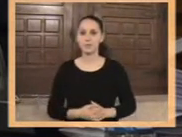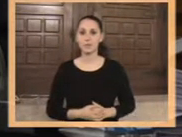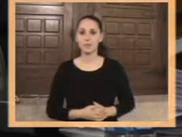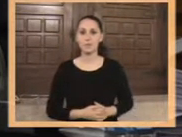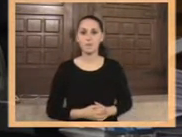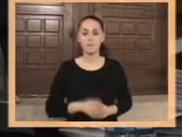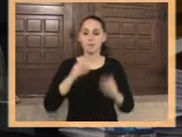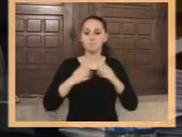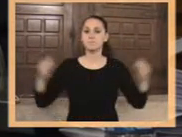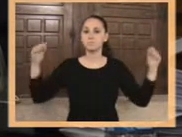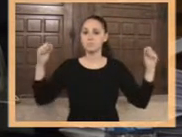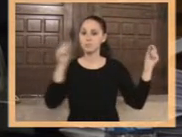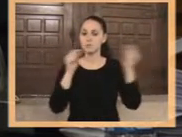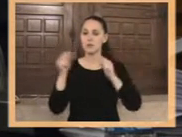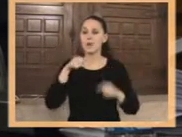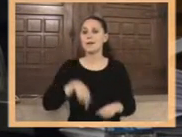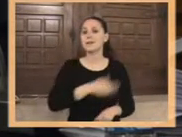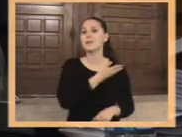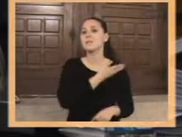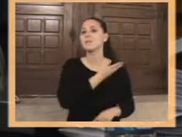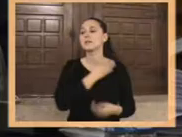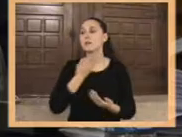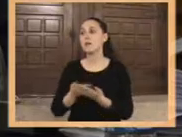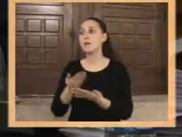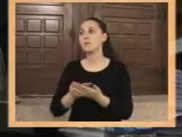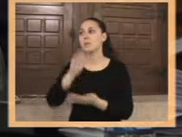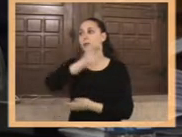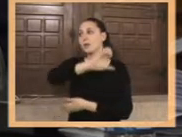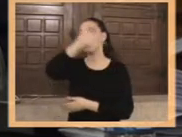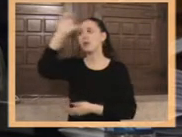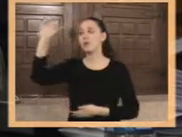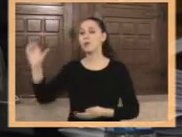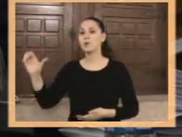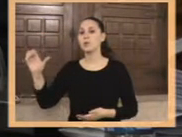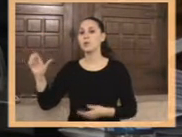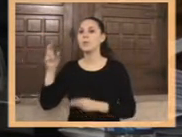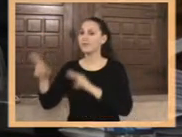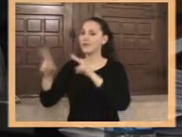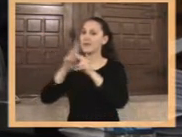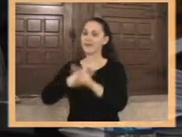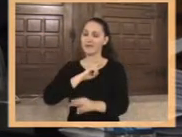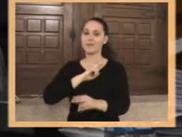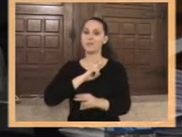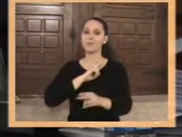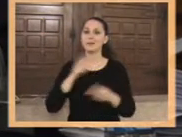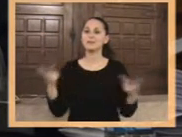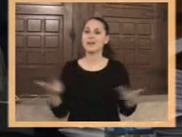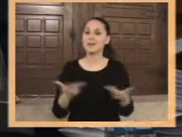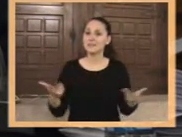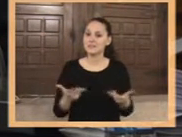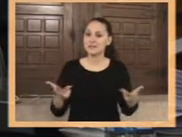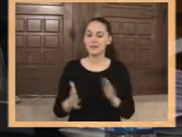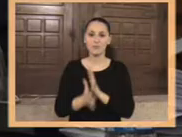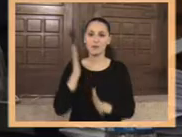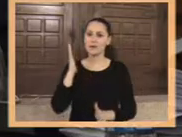del Ayuntamiento de Plasencia exige a la Unión Europea y a los Estados miembros a dar una respuesta humanitaria urgente ante la grave situación